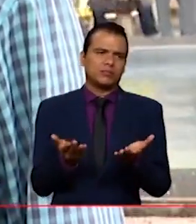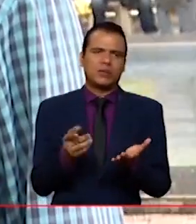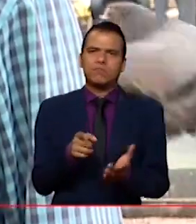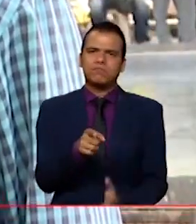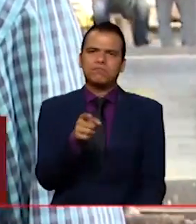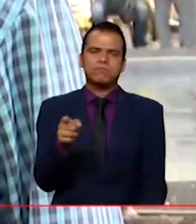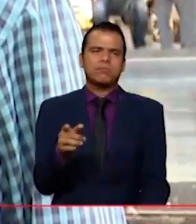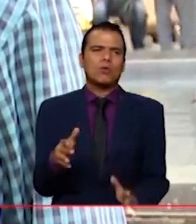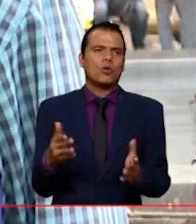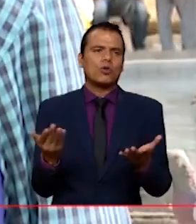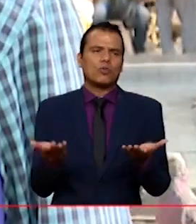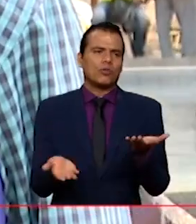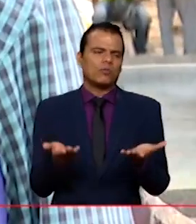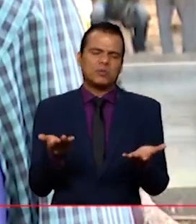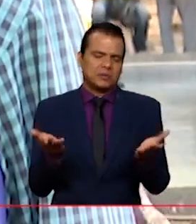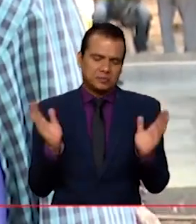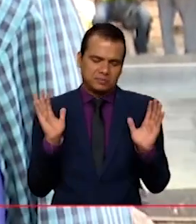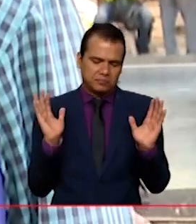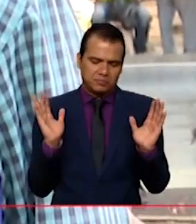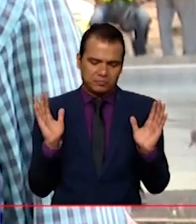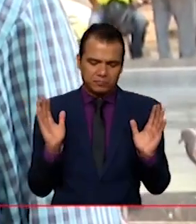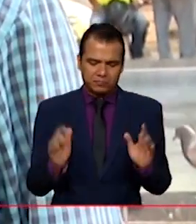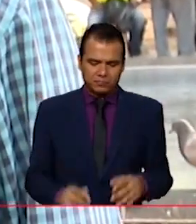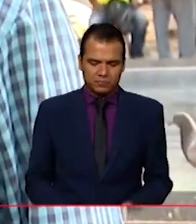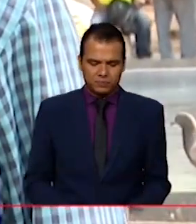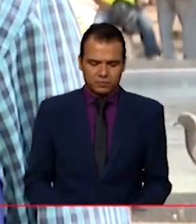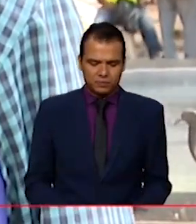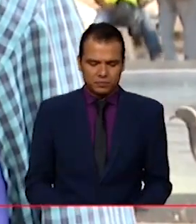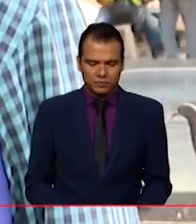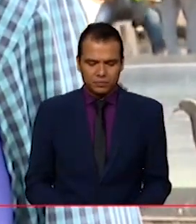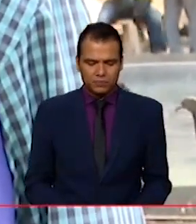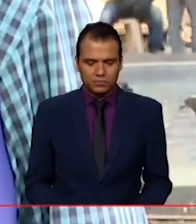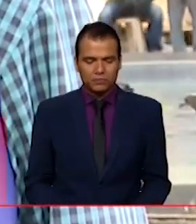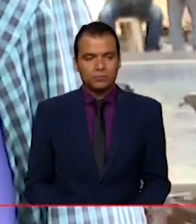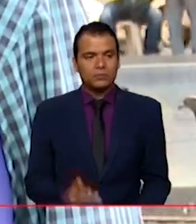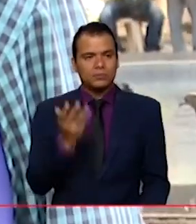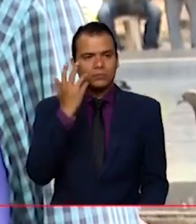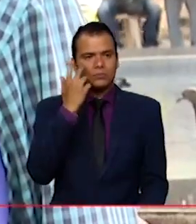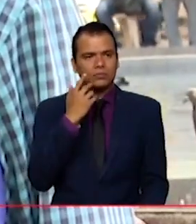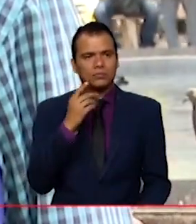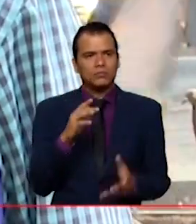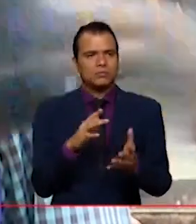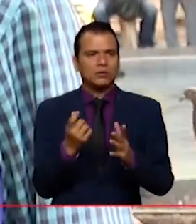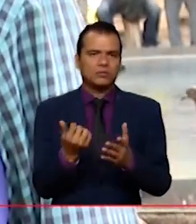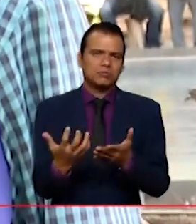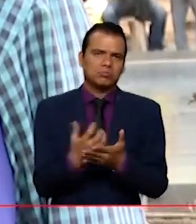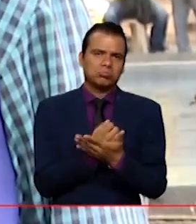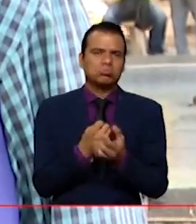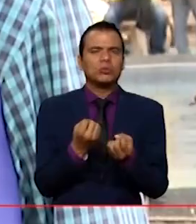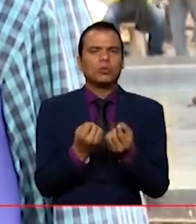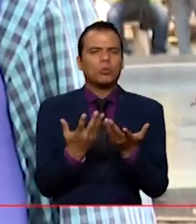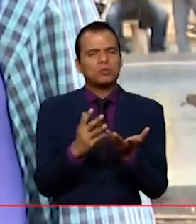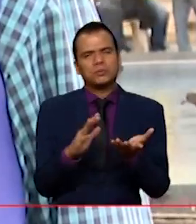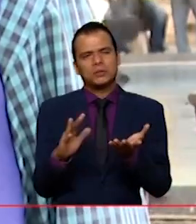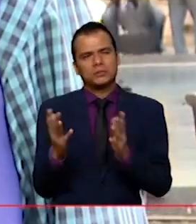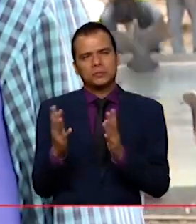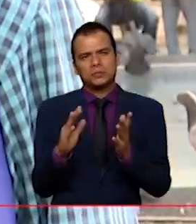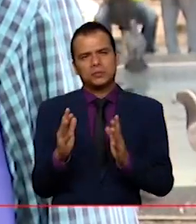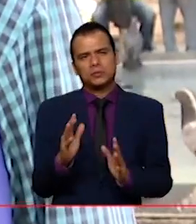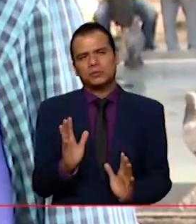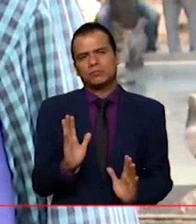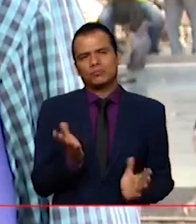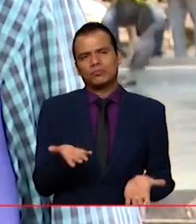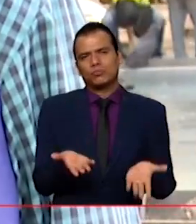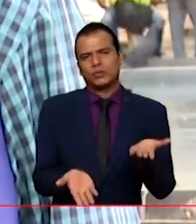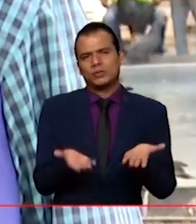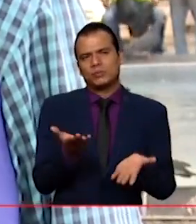usted? No, le tengo, sí. ¿Sí? Sí. ¿Y por lo menos diario cuánto se gana, cuánto cuesta una foto? Pues la